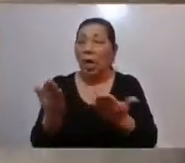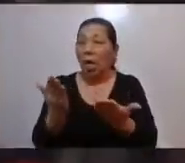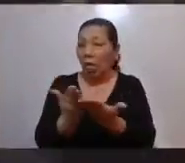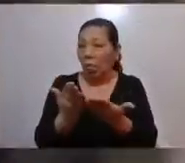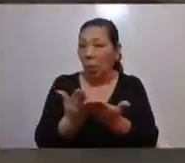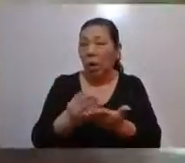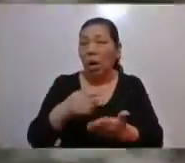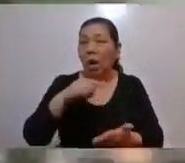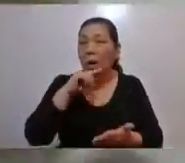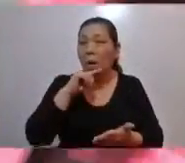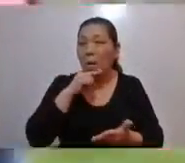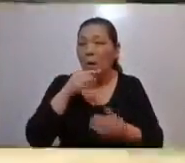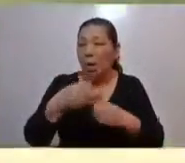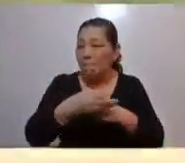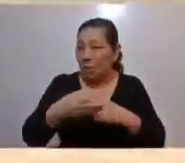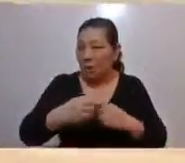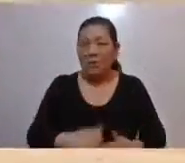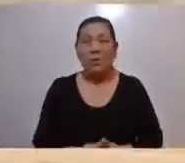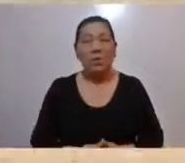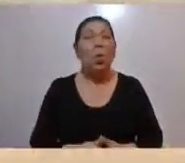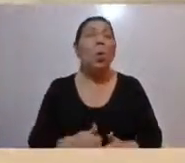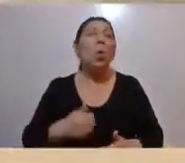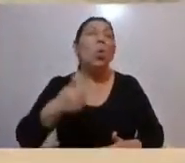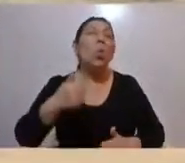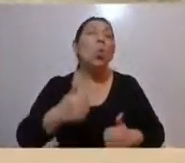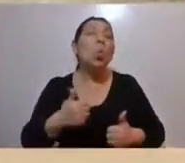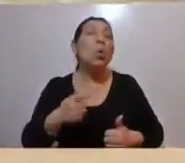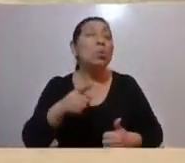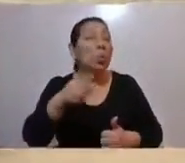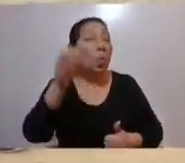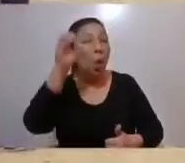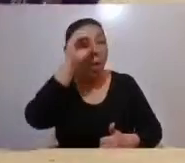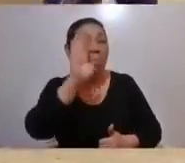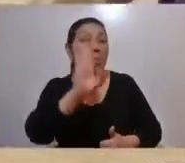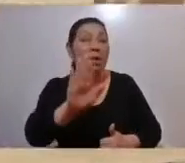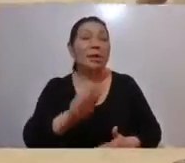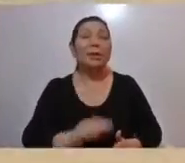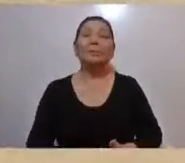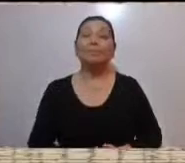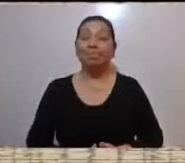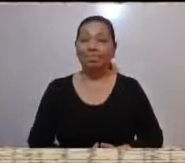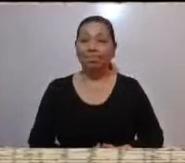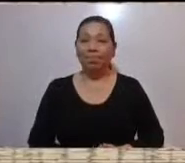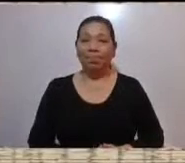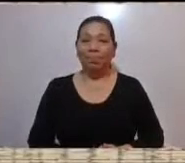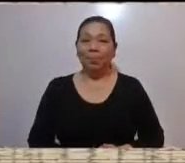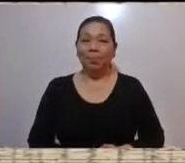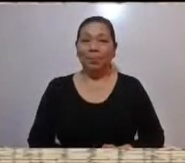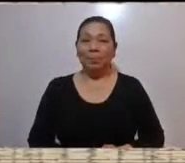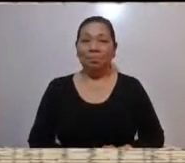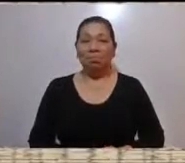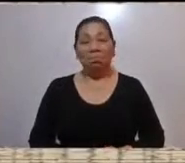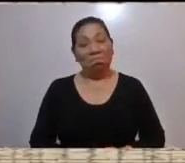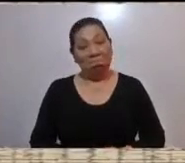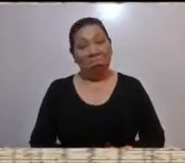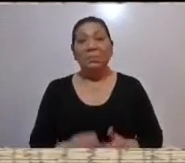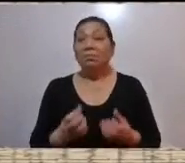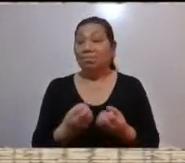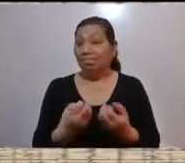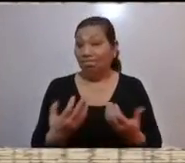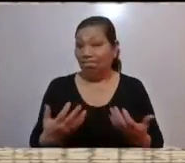la educación de mujeres en zonas rurales. ¿Cuál es su apreciación al respecto?